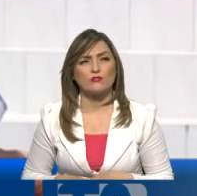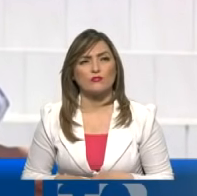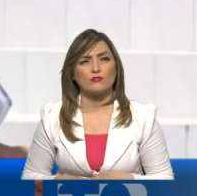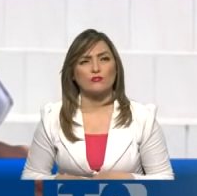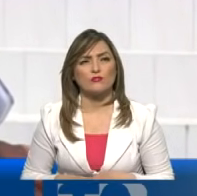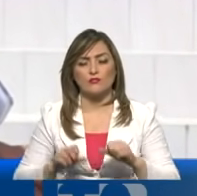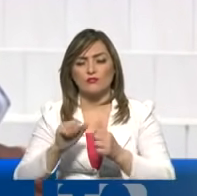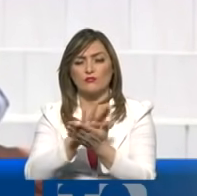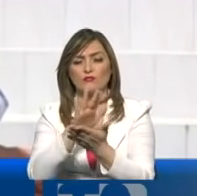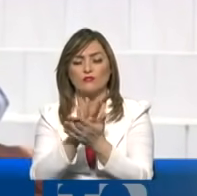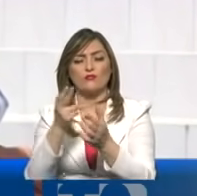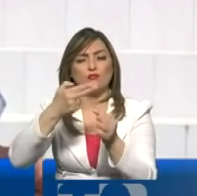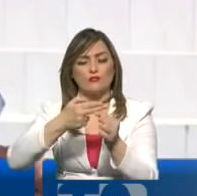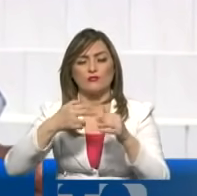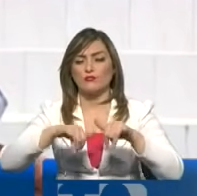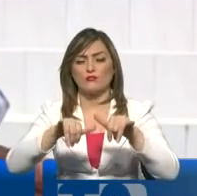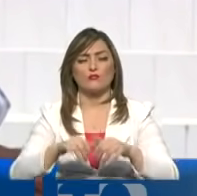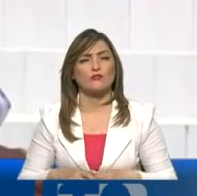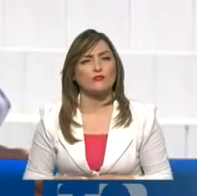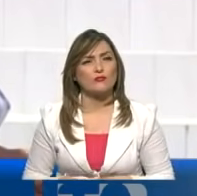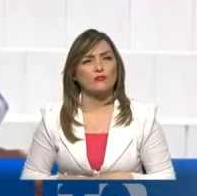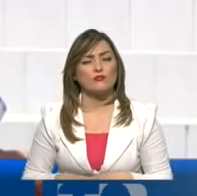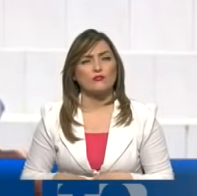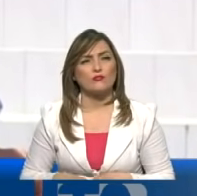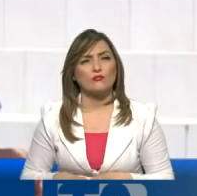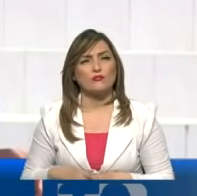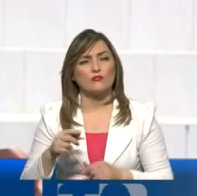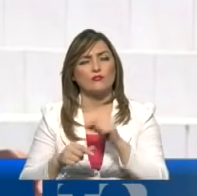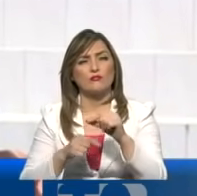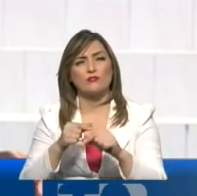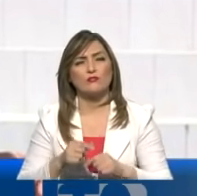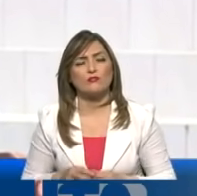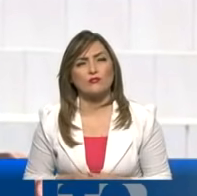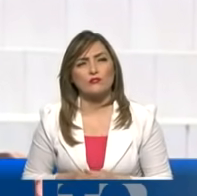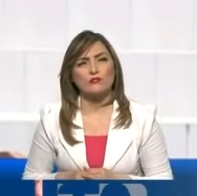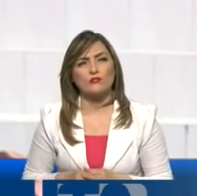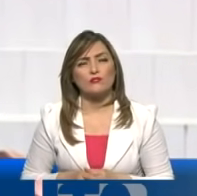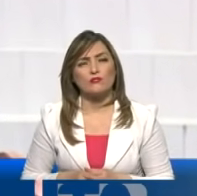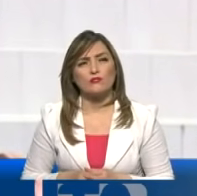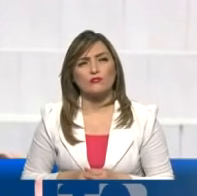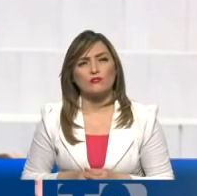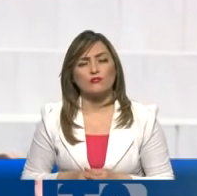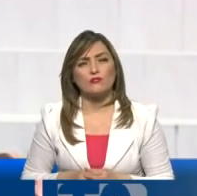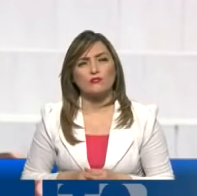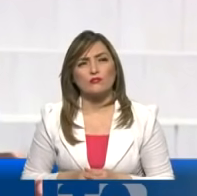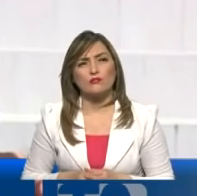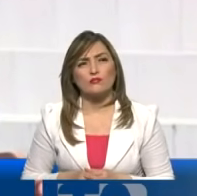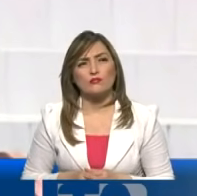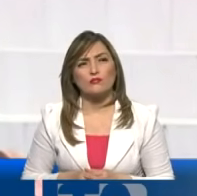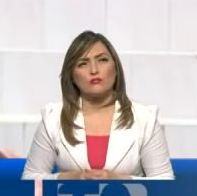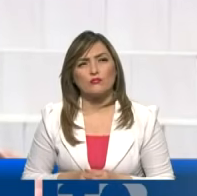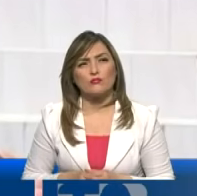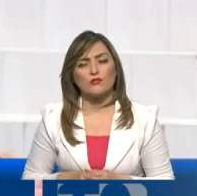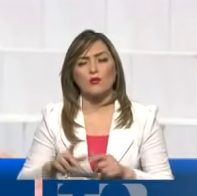educativas regresen a este retorno progresivo, que debemos recalcar y que la comunidad entienda que es